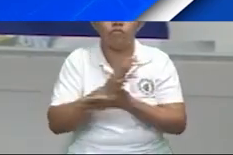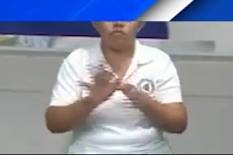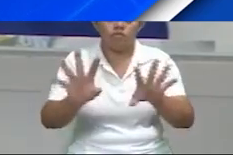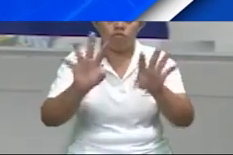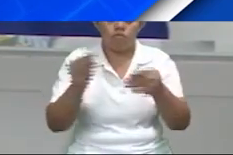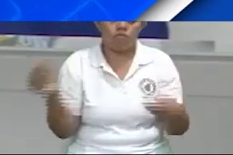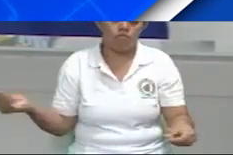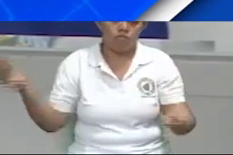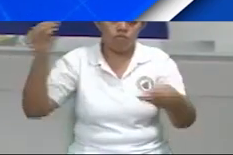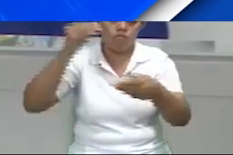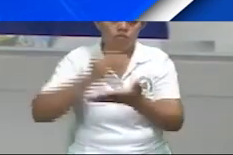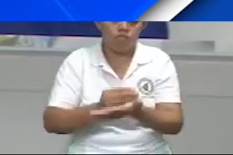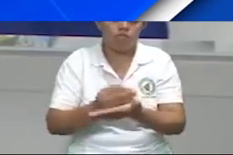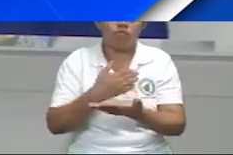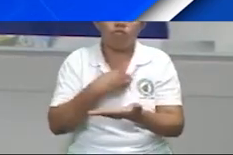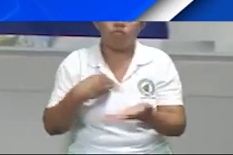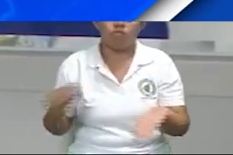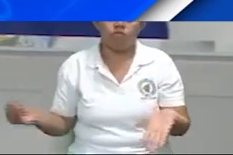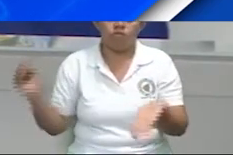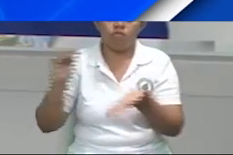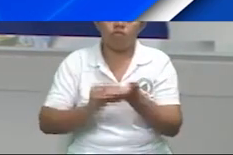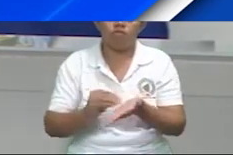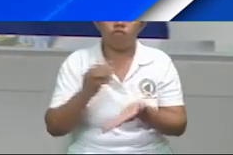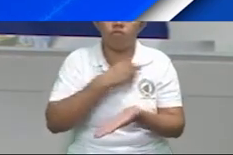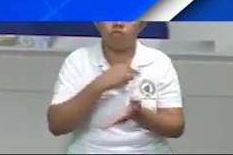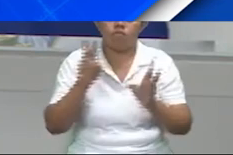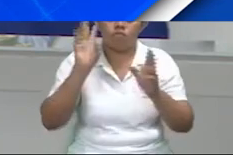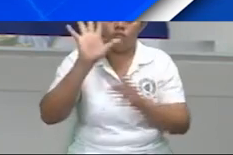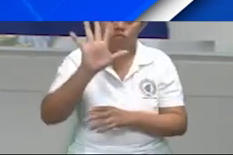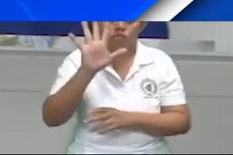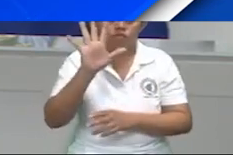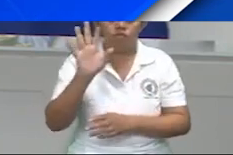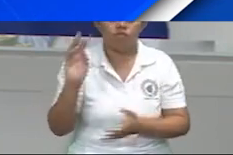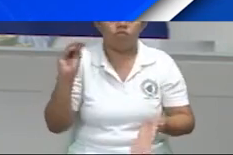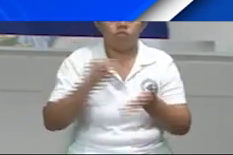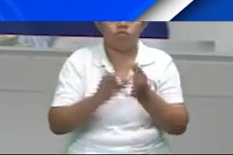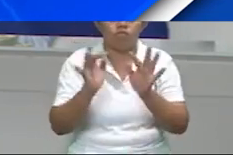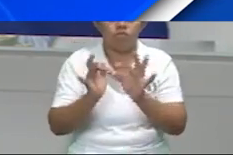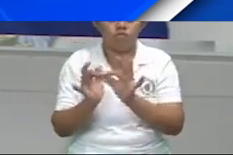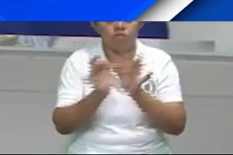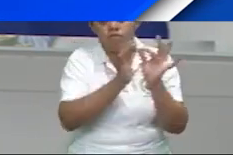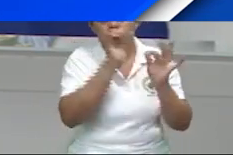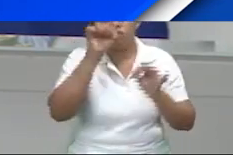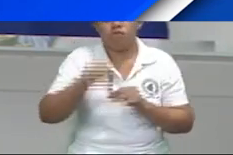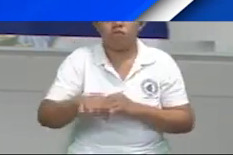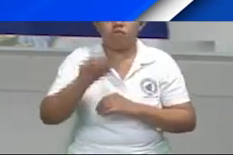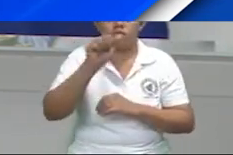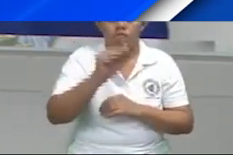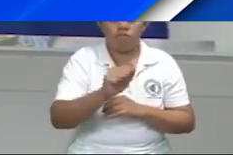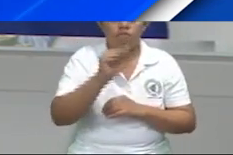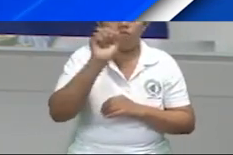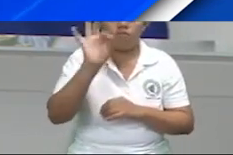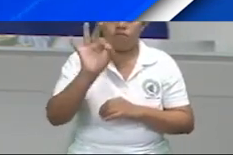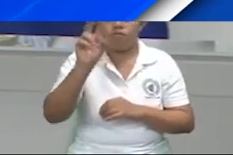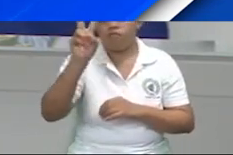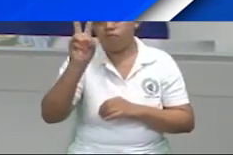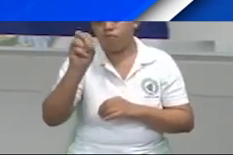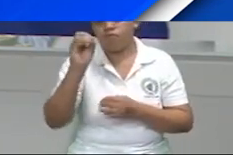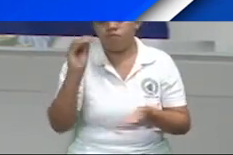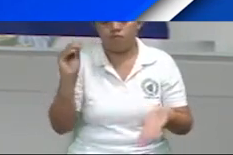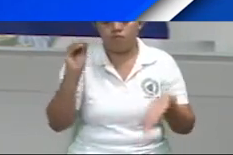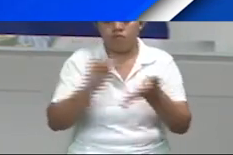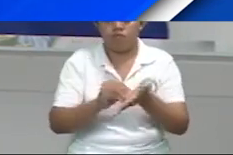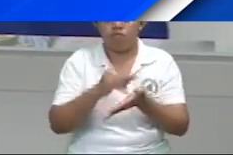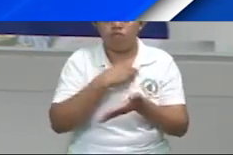incorporará el capital humano como el quinto tema especial en la If 20 también se